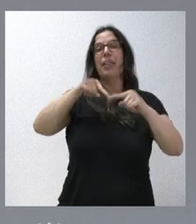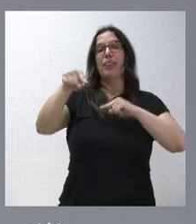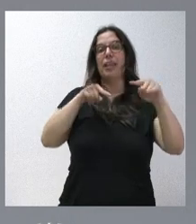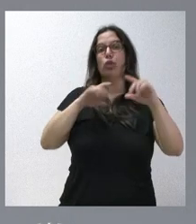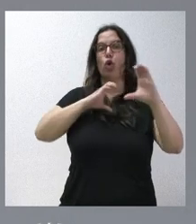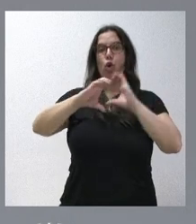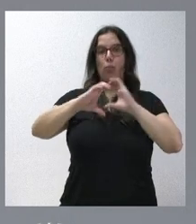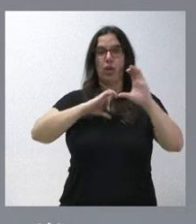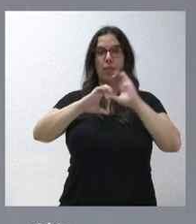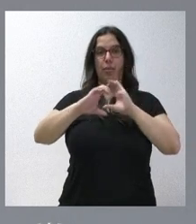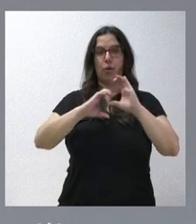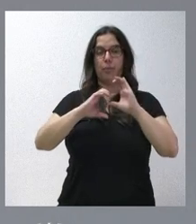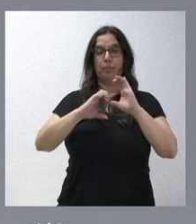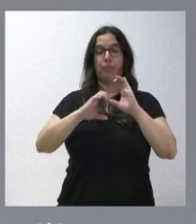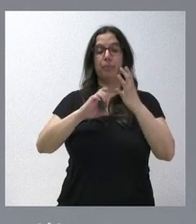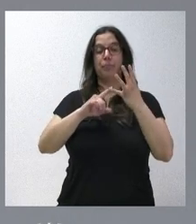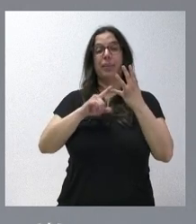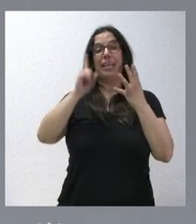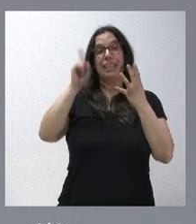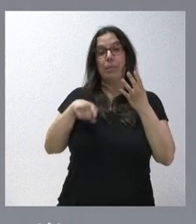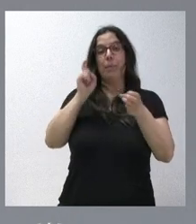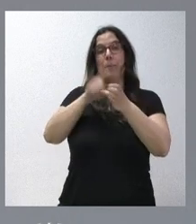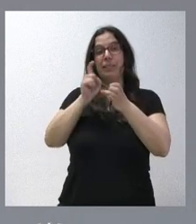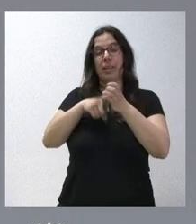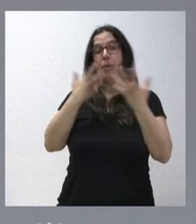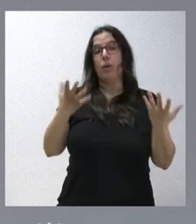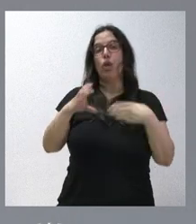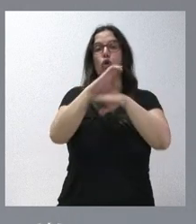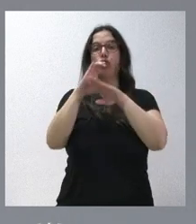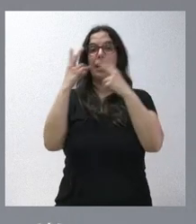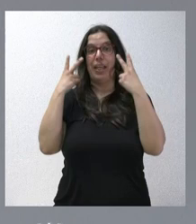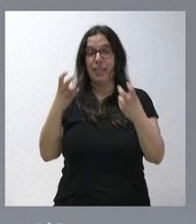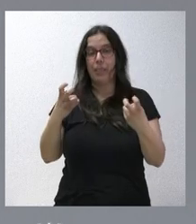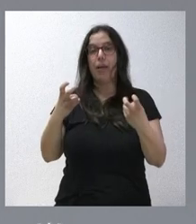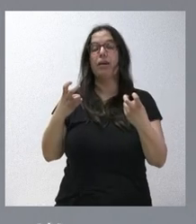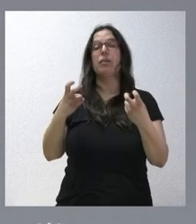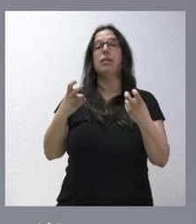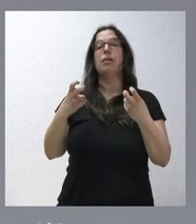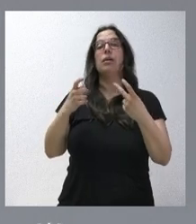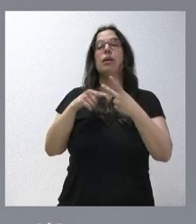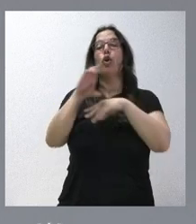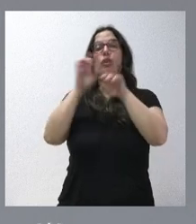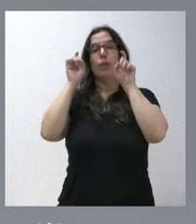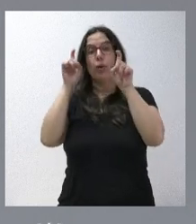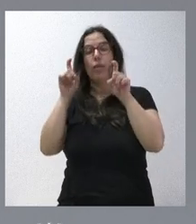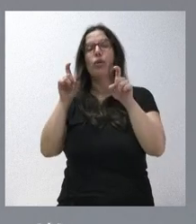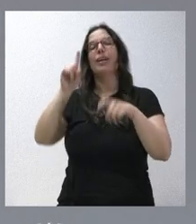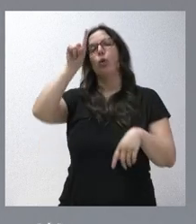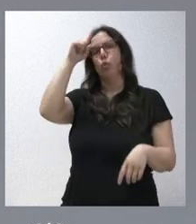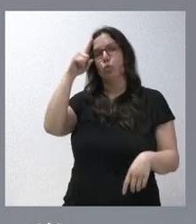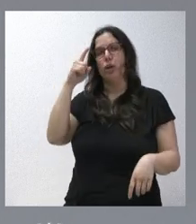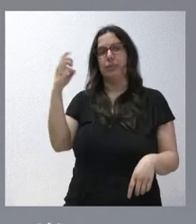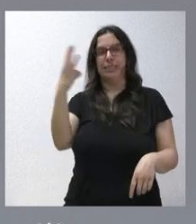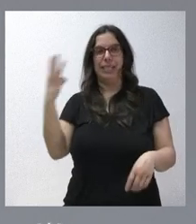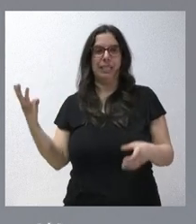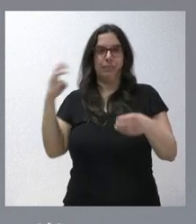comunicación y Asimismo participan las consejerías de Hacienda de Educación y de cultura en